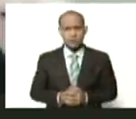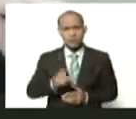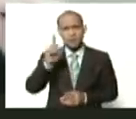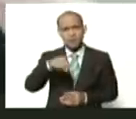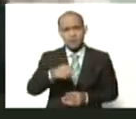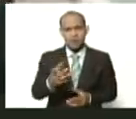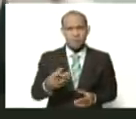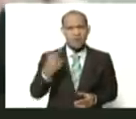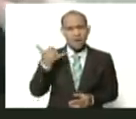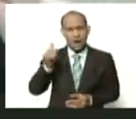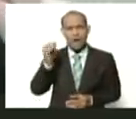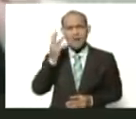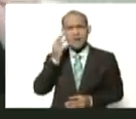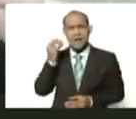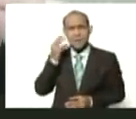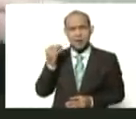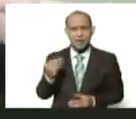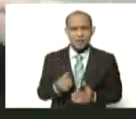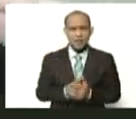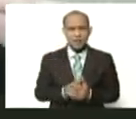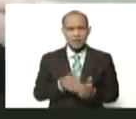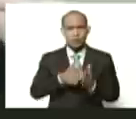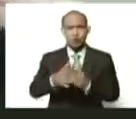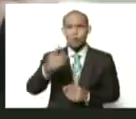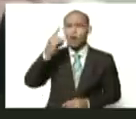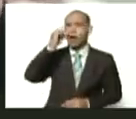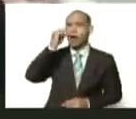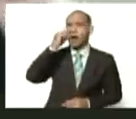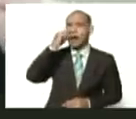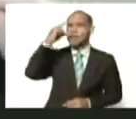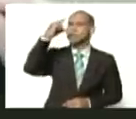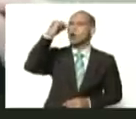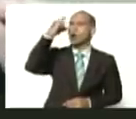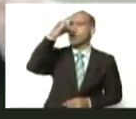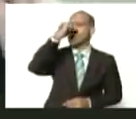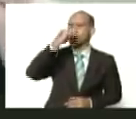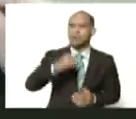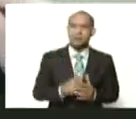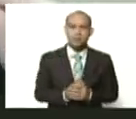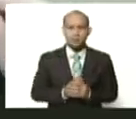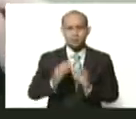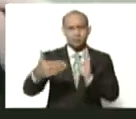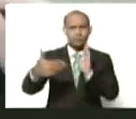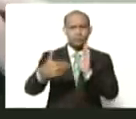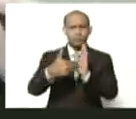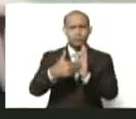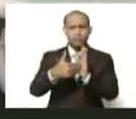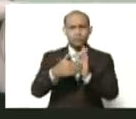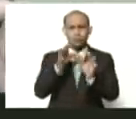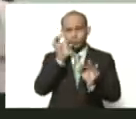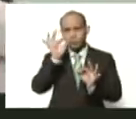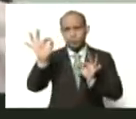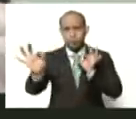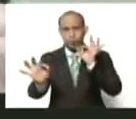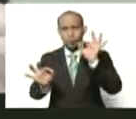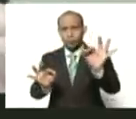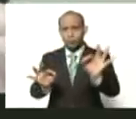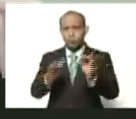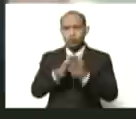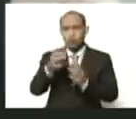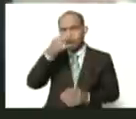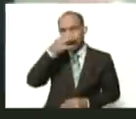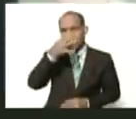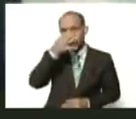una experiencia que tiene que ver con gotas nasales para inhibir la posibilidad de contagio a nivel de la vía